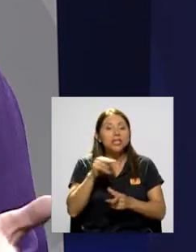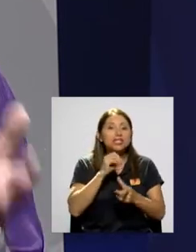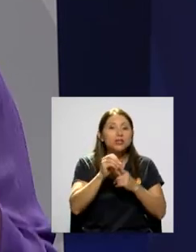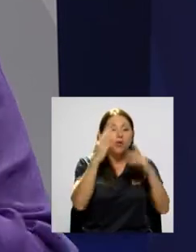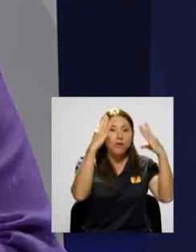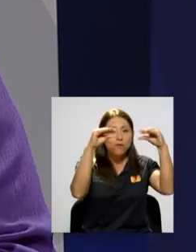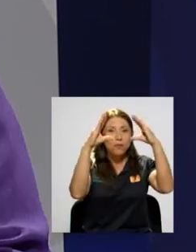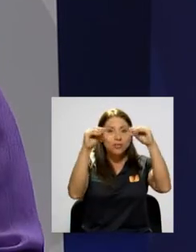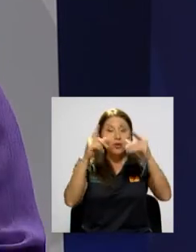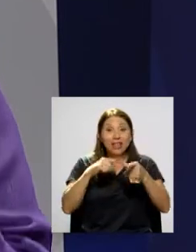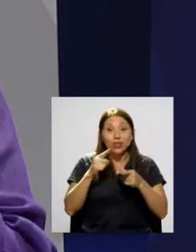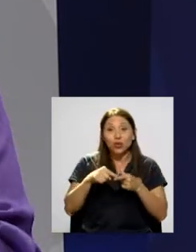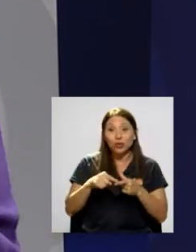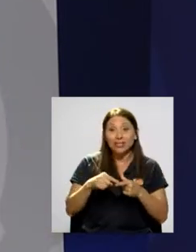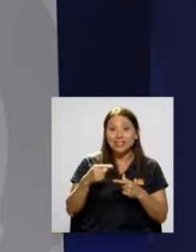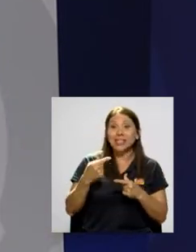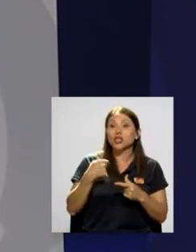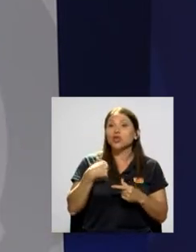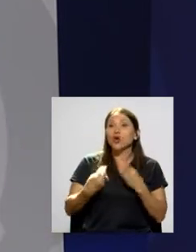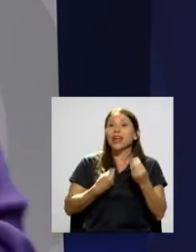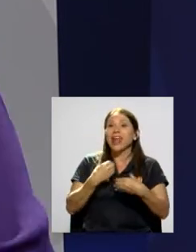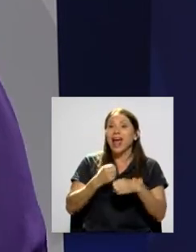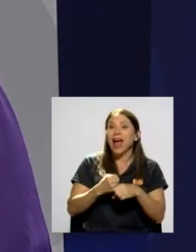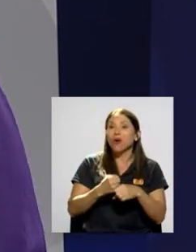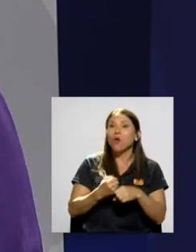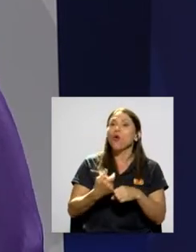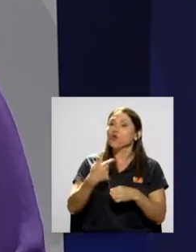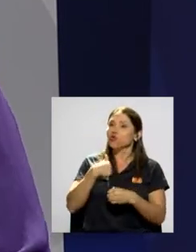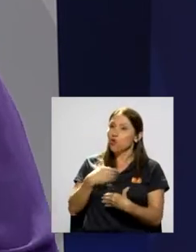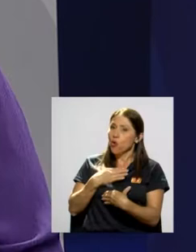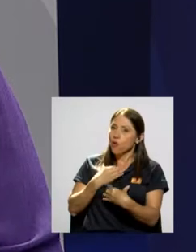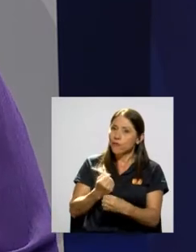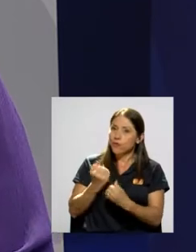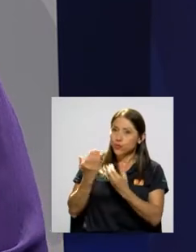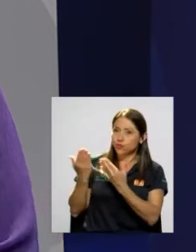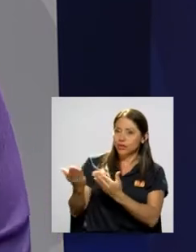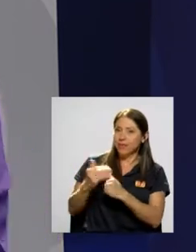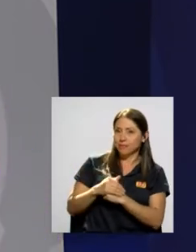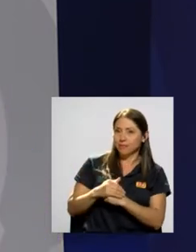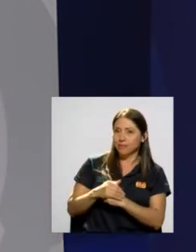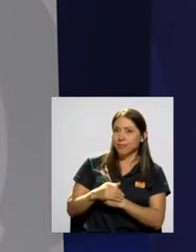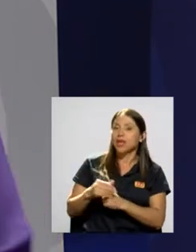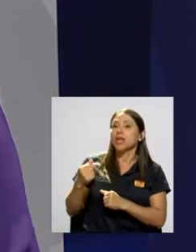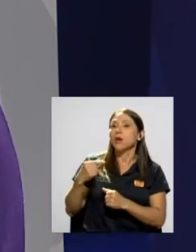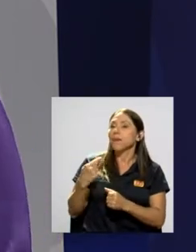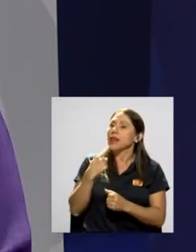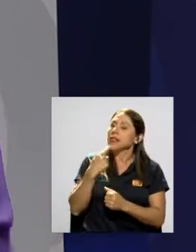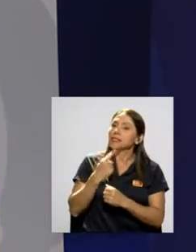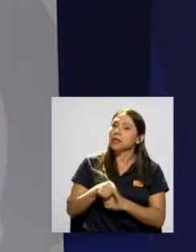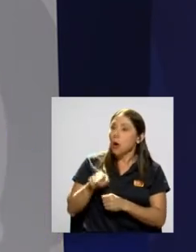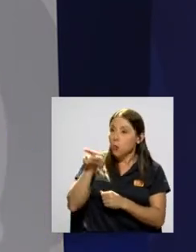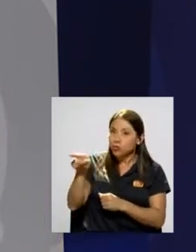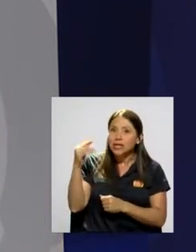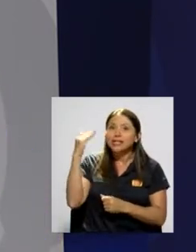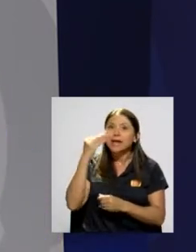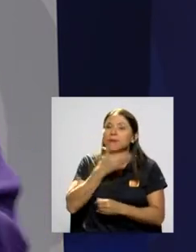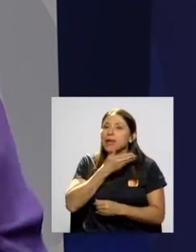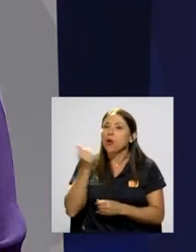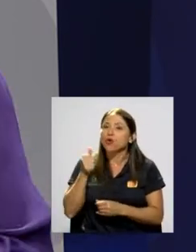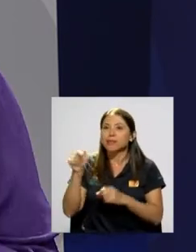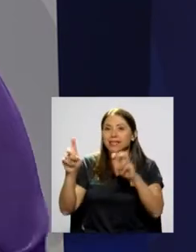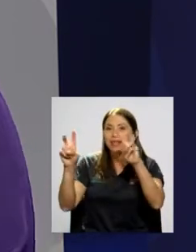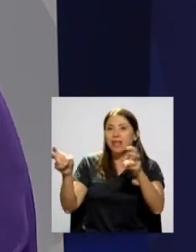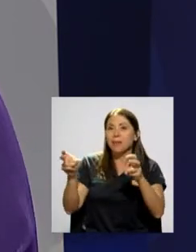lo que termino haciendo ahí es delegando en usted la confianza para decir, bueno, usted sabe mejor de este tema, entonces su opinión sobre este